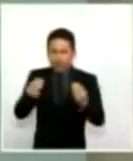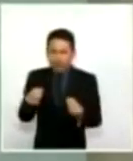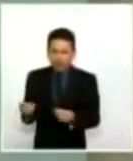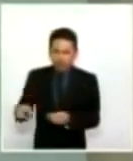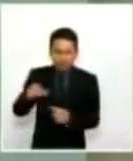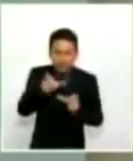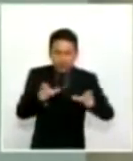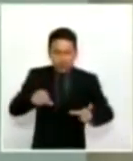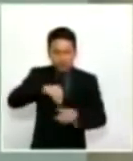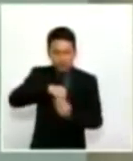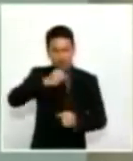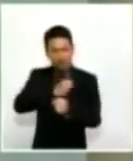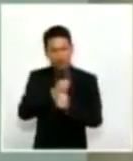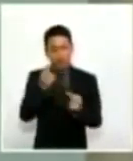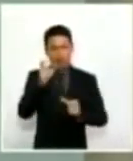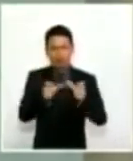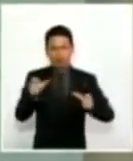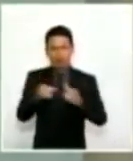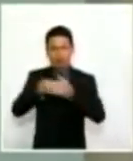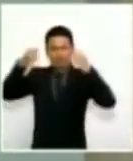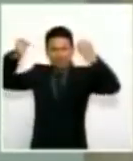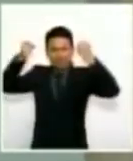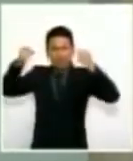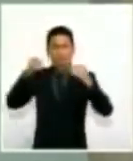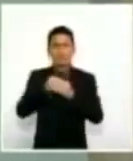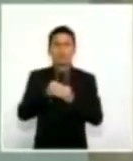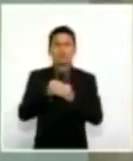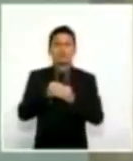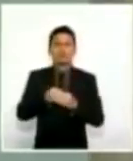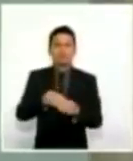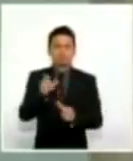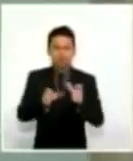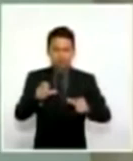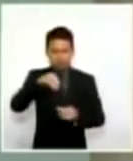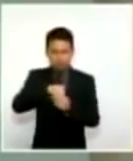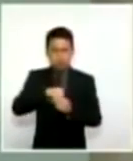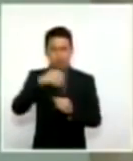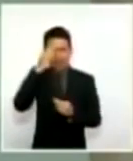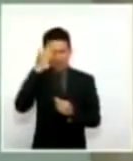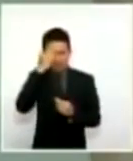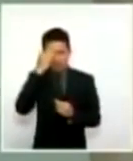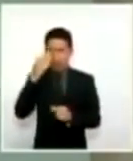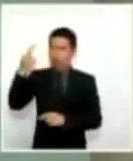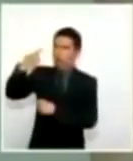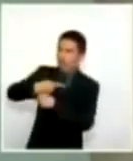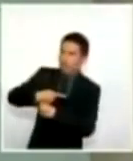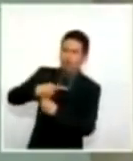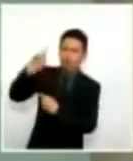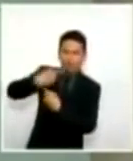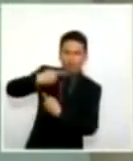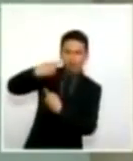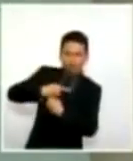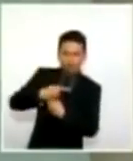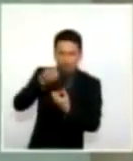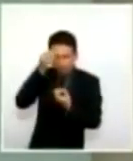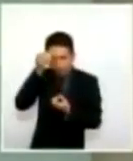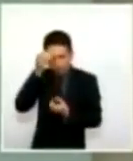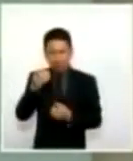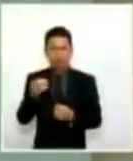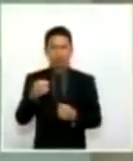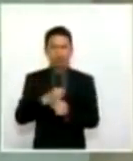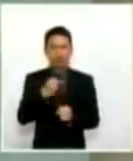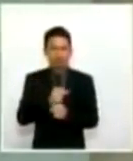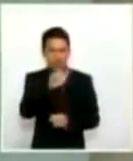los trabajadores, especialmente los trabajadores de la Orinoquía colombiana y los trabajadores de nuestro territorio